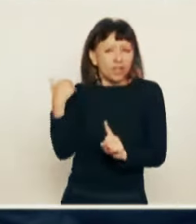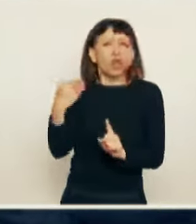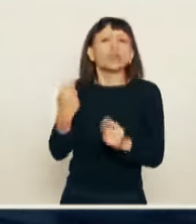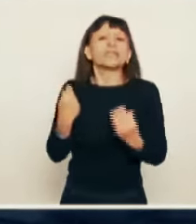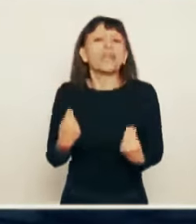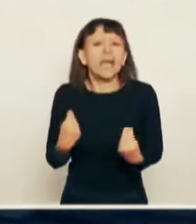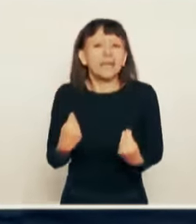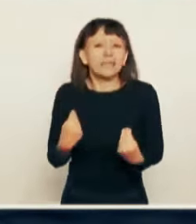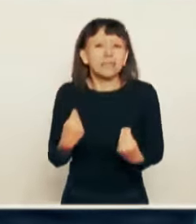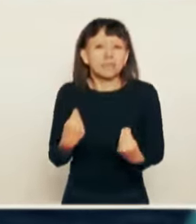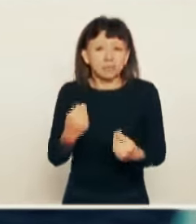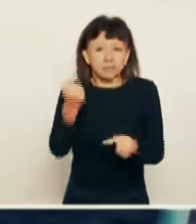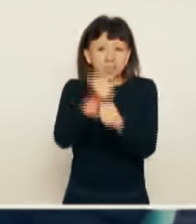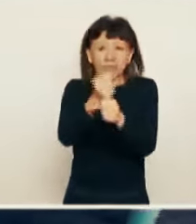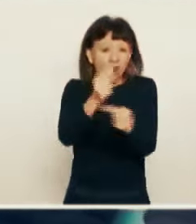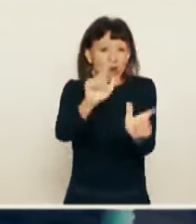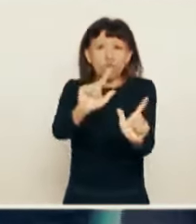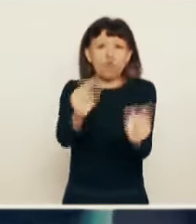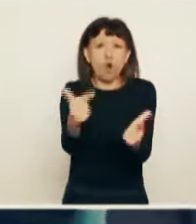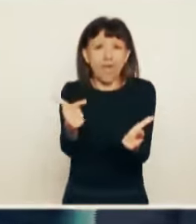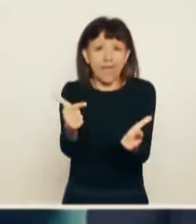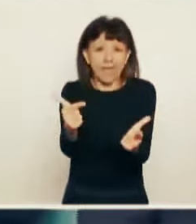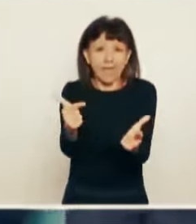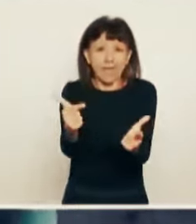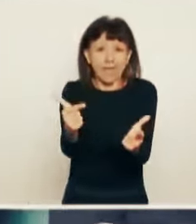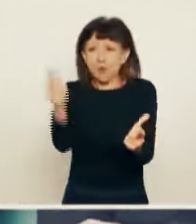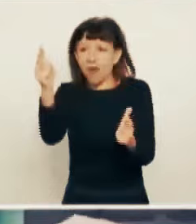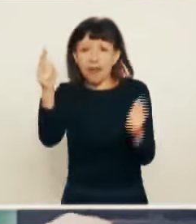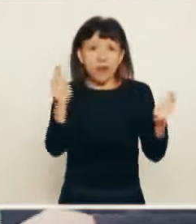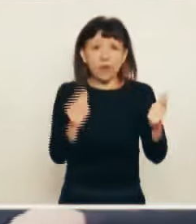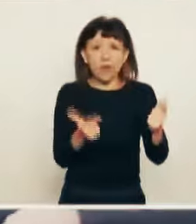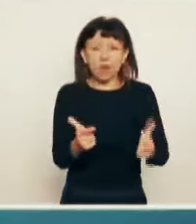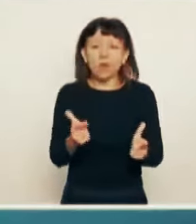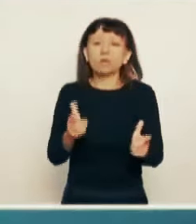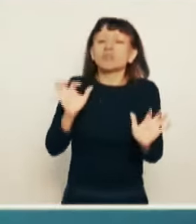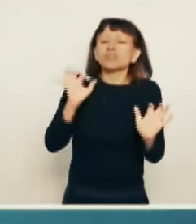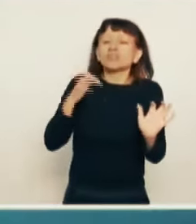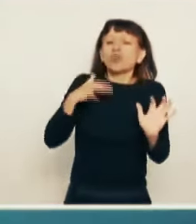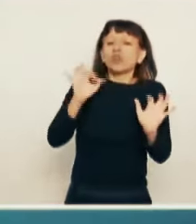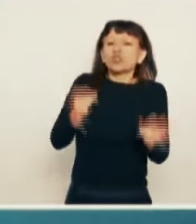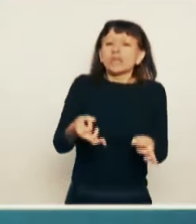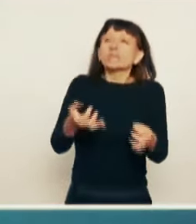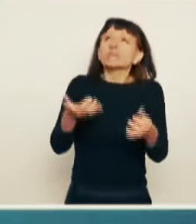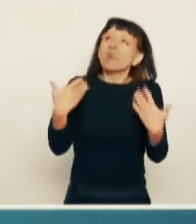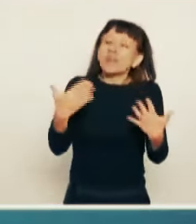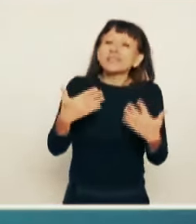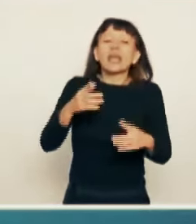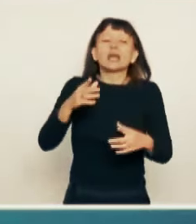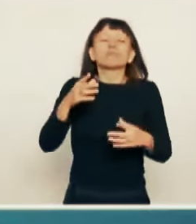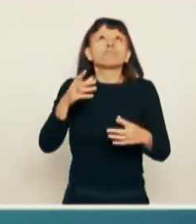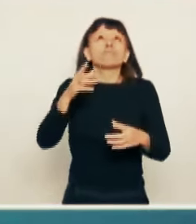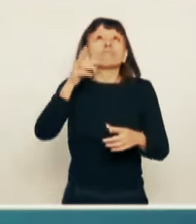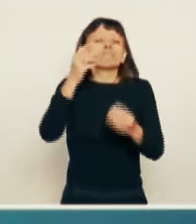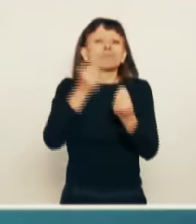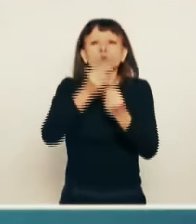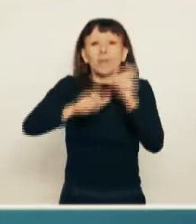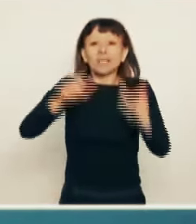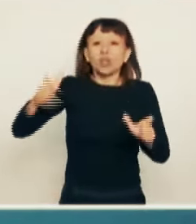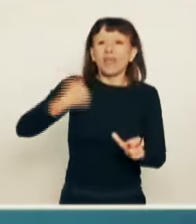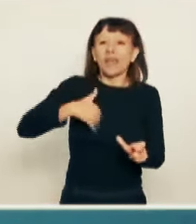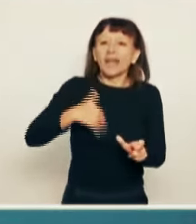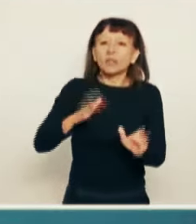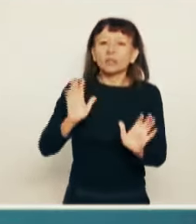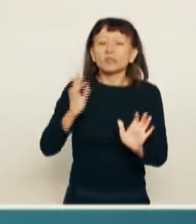de la desocupación. Y yo sé que tal vez muchos argentinos ya se hayan desacostumbrado a